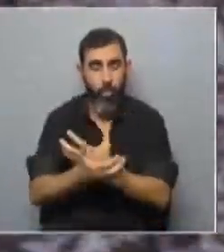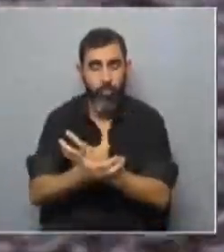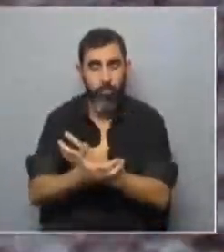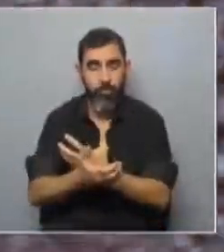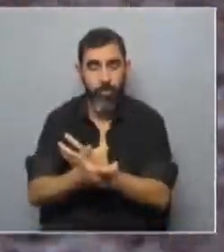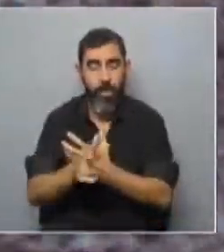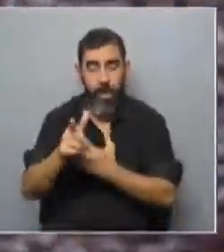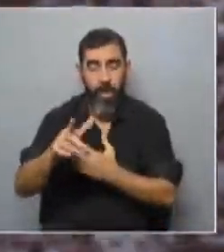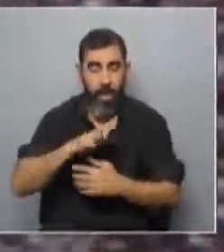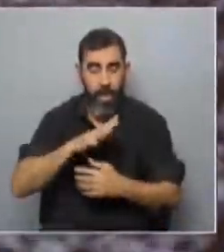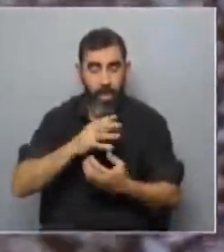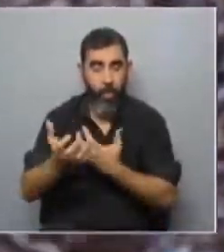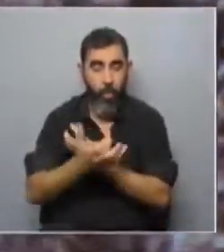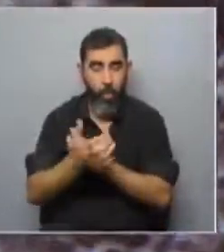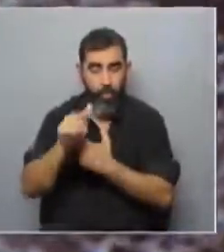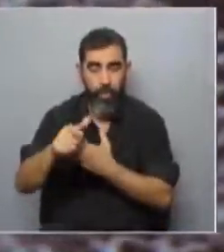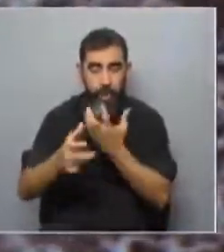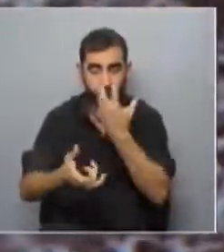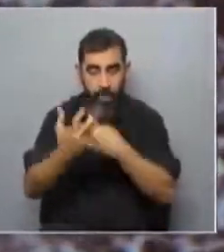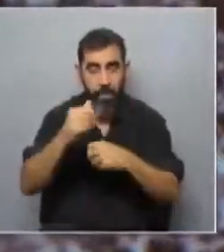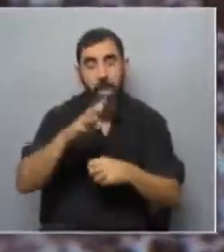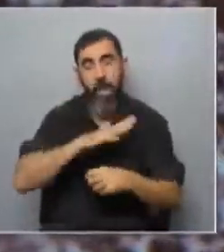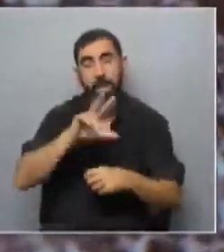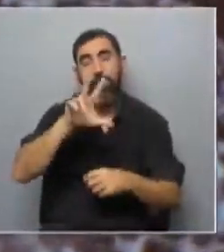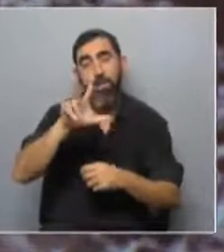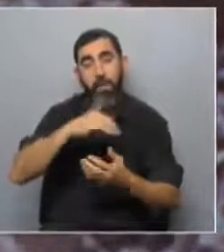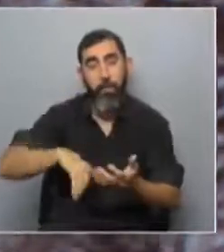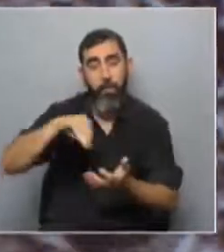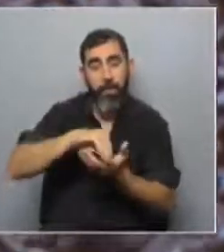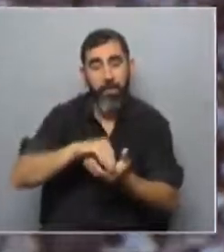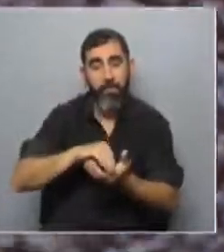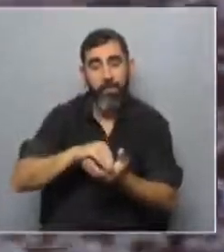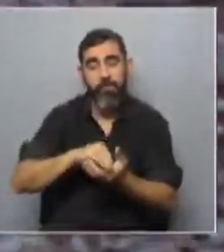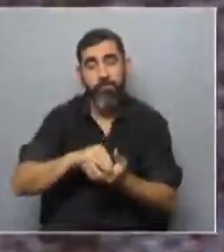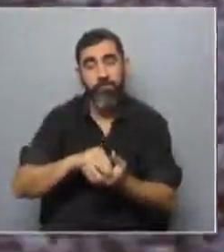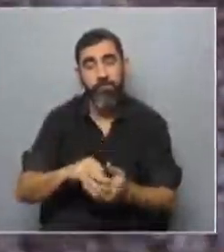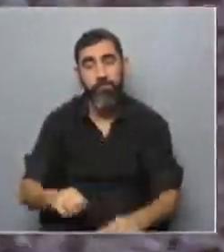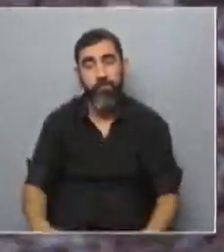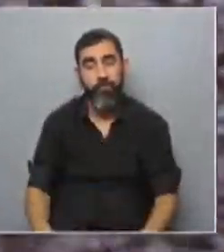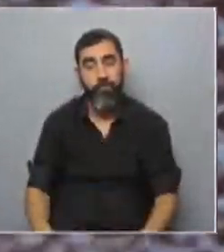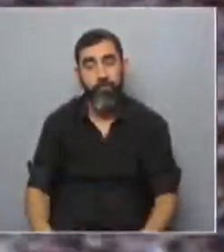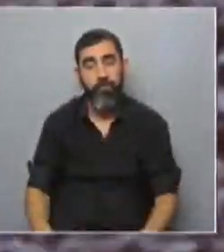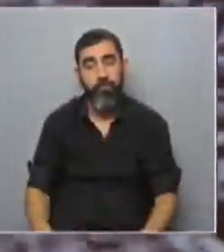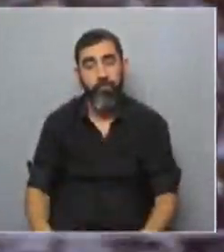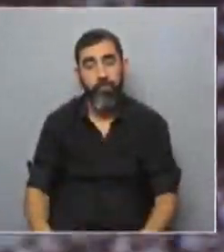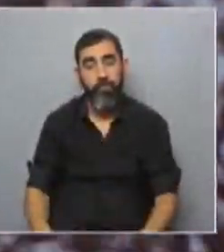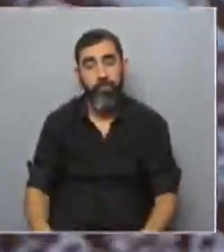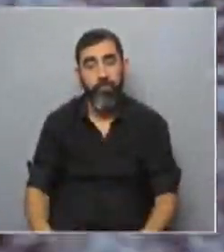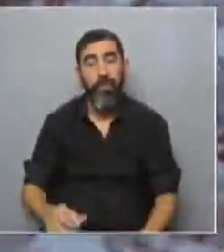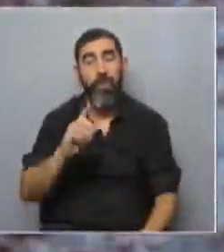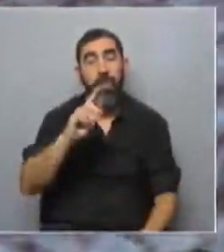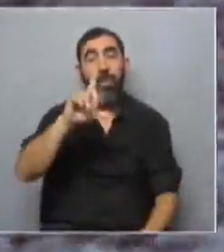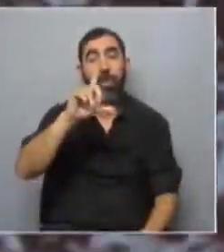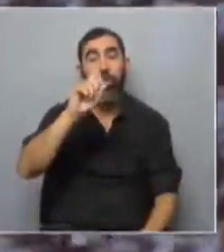yacimiento, el perezoso más abundante del vizcaíno. Pero después tenemos 3 especies más. Tenemos otro espécimen que se llama